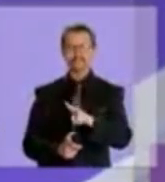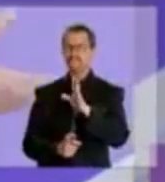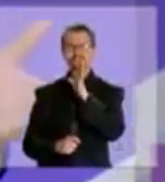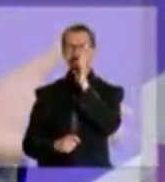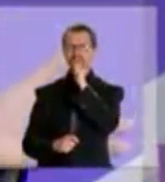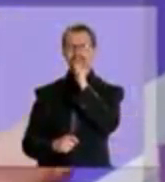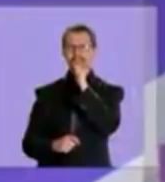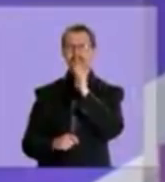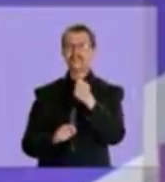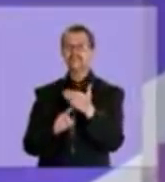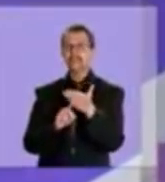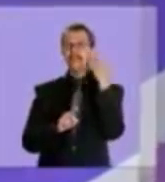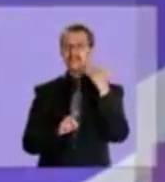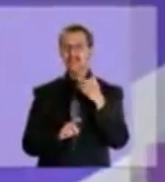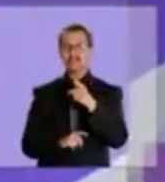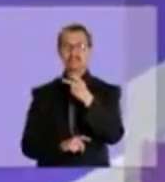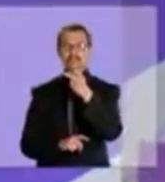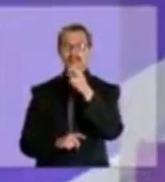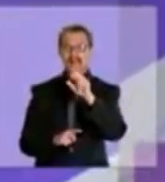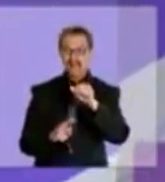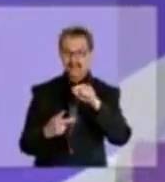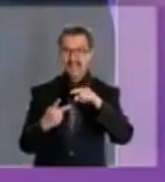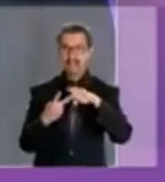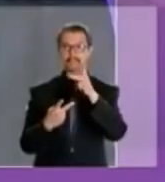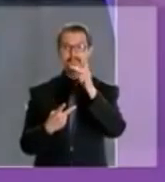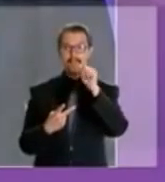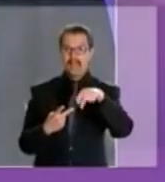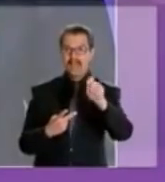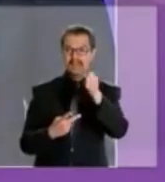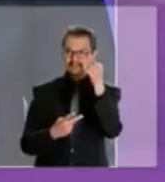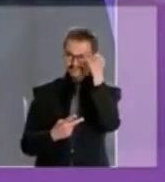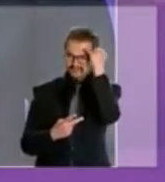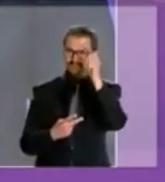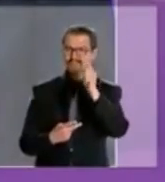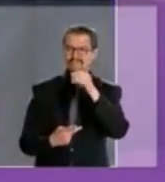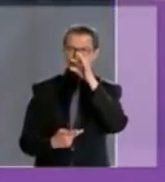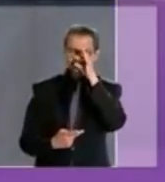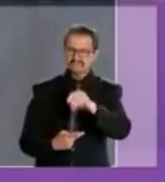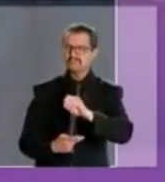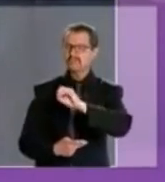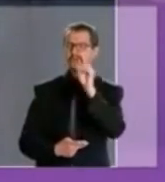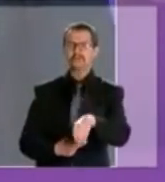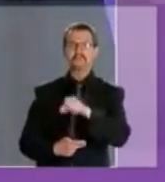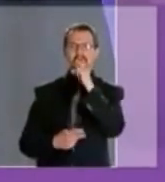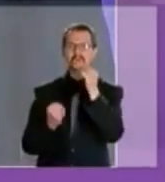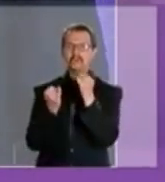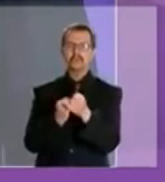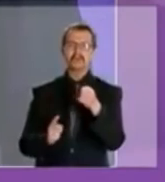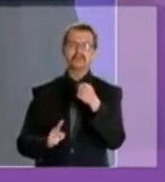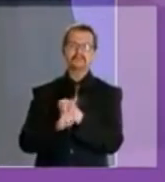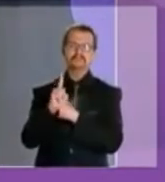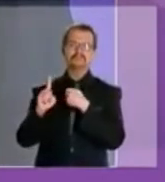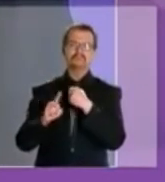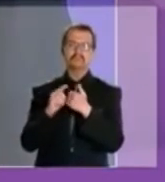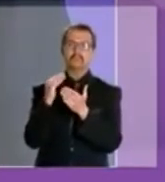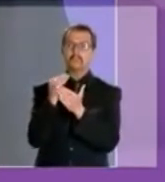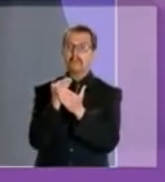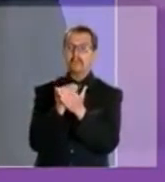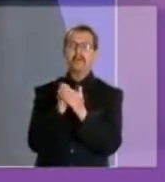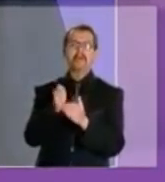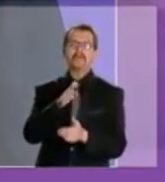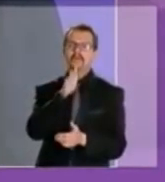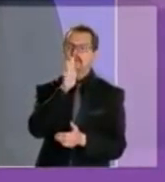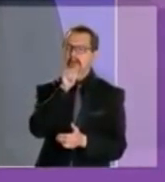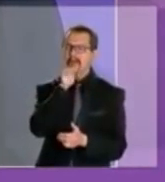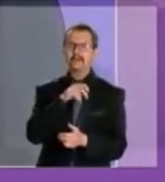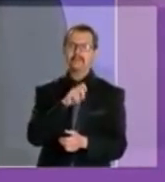no se han resuelto los problemas de inseguridad y de violencia pienso que no se puede enfrentar el mal